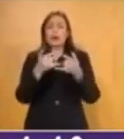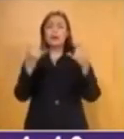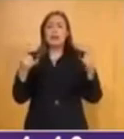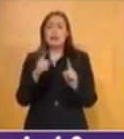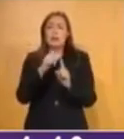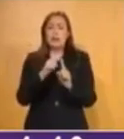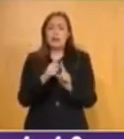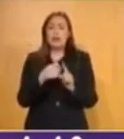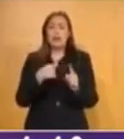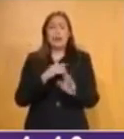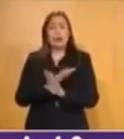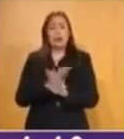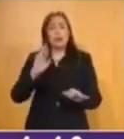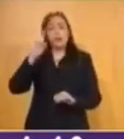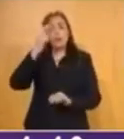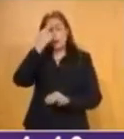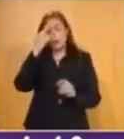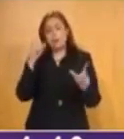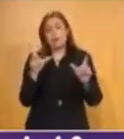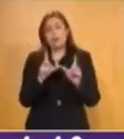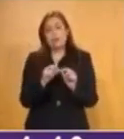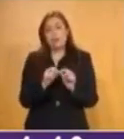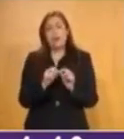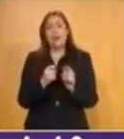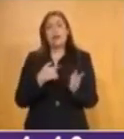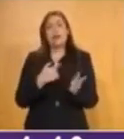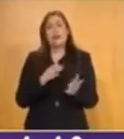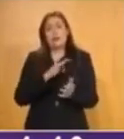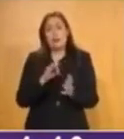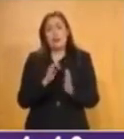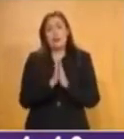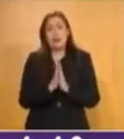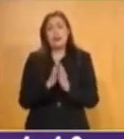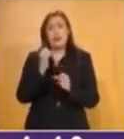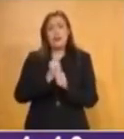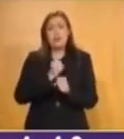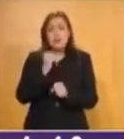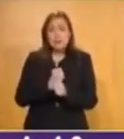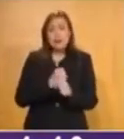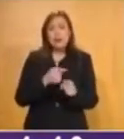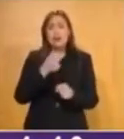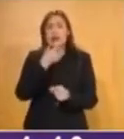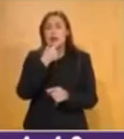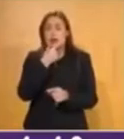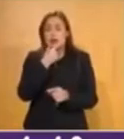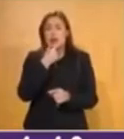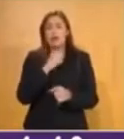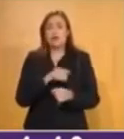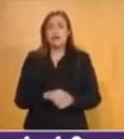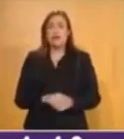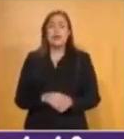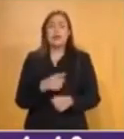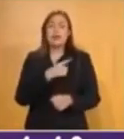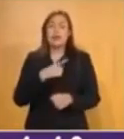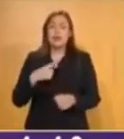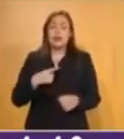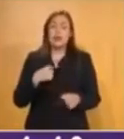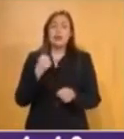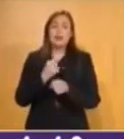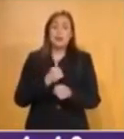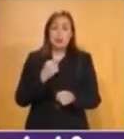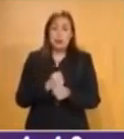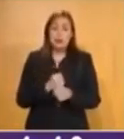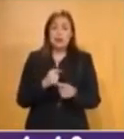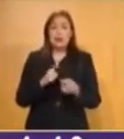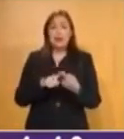practicar tu inglés lo más posible. Recuerda que tenemos 4 habilidades del idioma y esto es en todos los idiomas. Lo primero que tenemos que hacer es